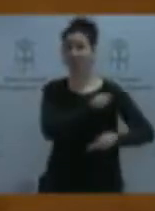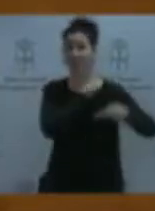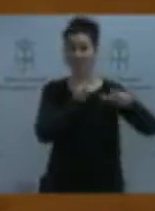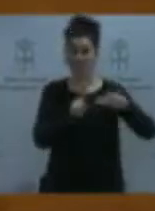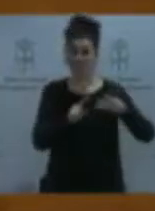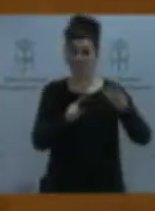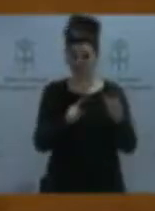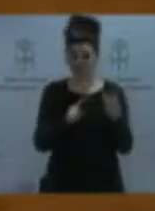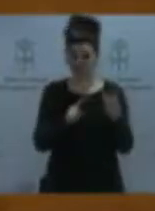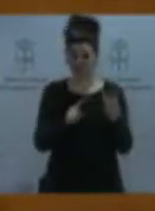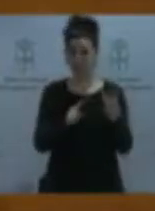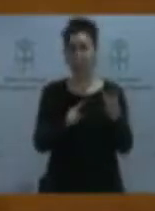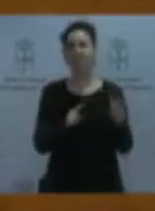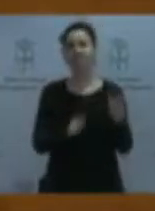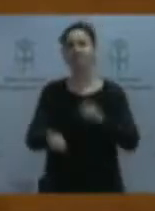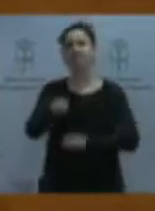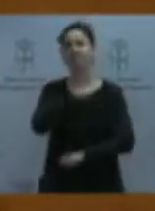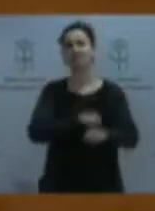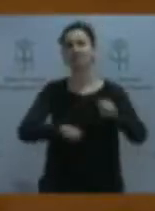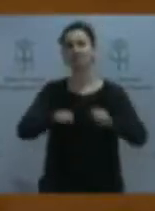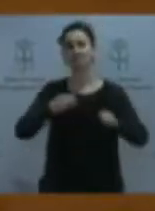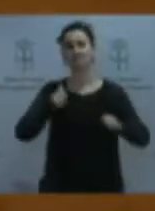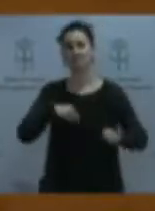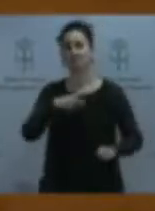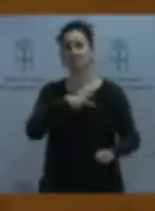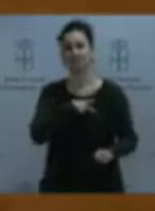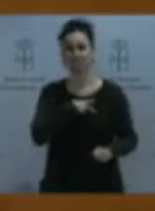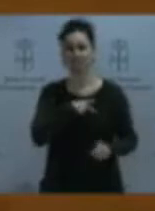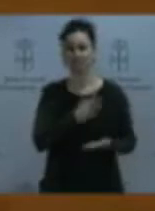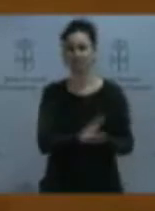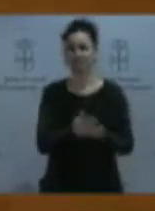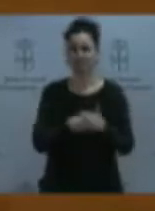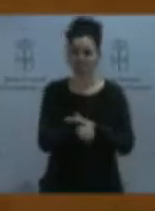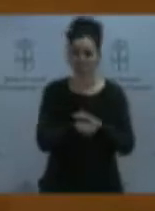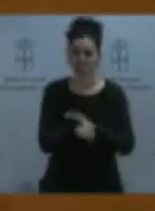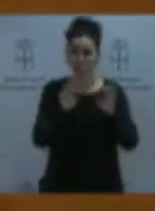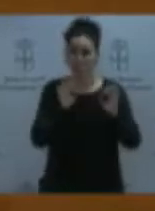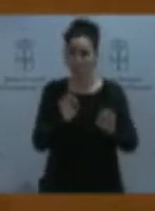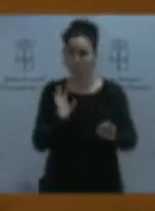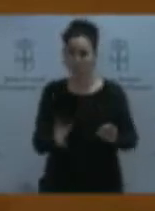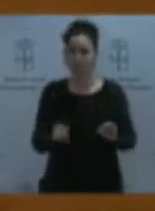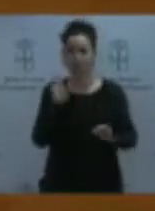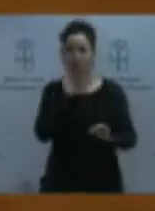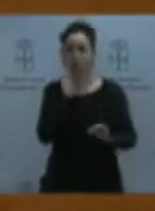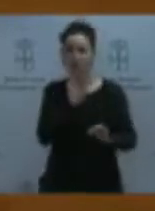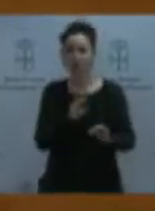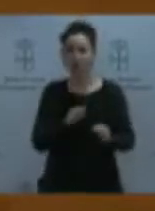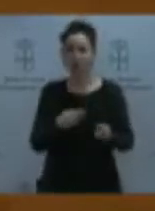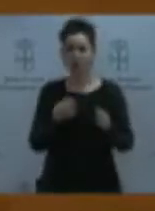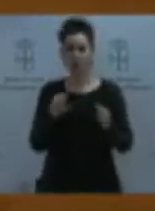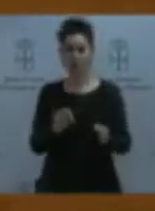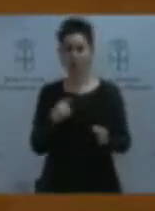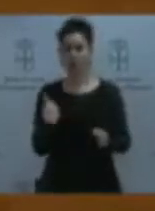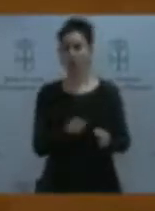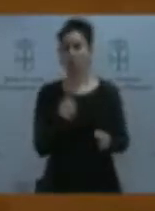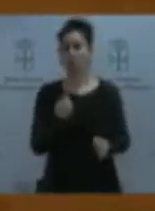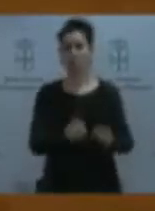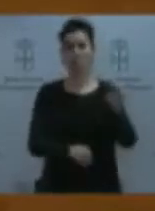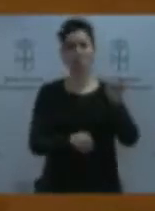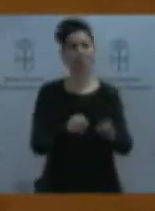los corruptos tengan más medios para eludir la justicia que los que tenemos en los juzgados. Hay una demanda de